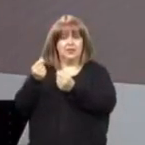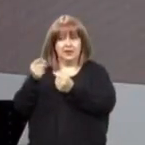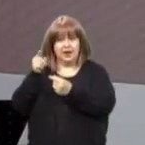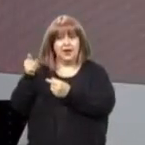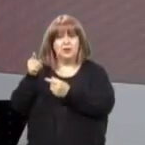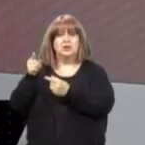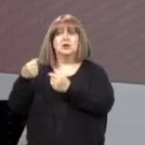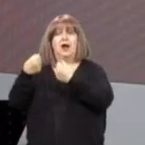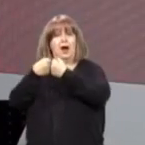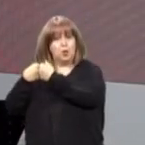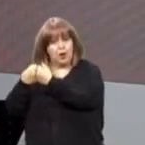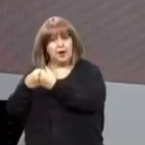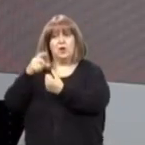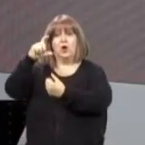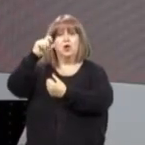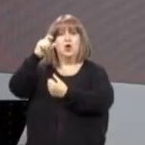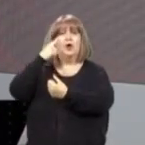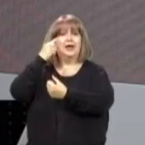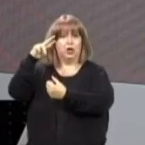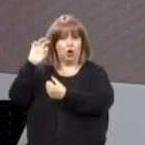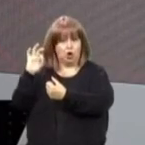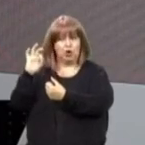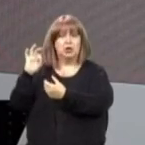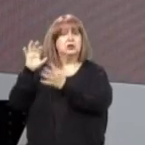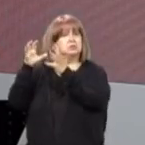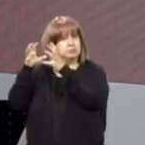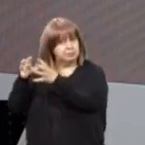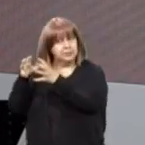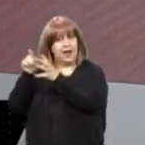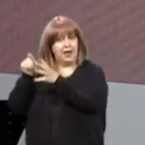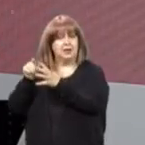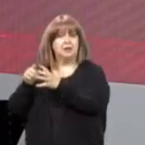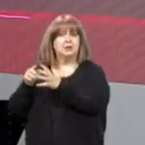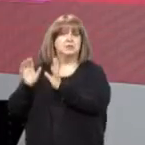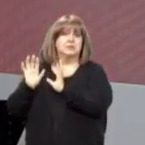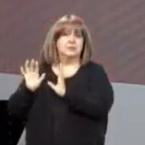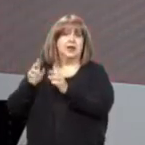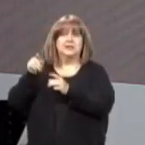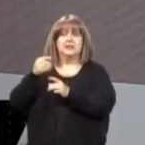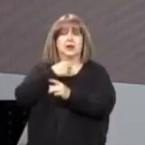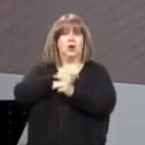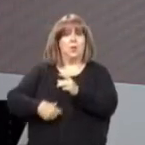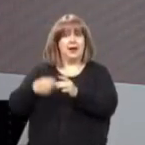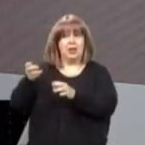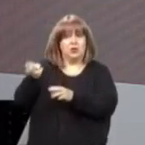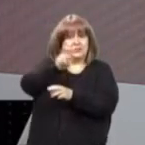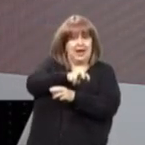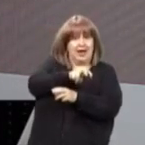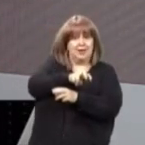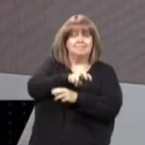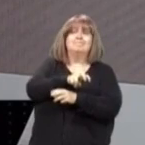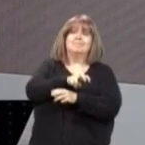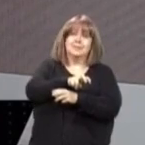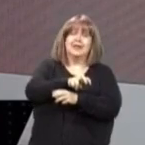en el COIRCO. Creo que el convenio especifica que los 1.023 millones de dólares no te van a llegar al bolsillo si vos te corres de ese comité interjurisdiccional.